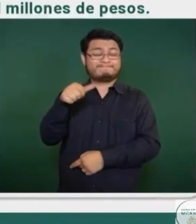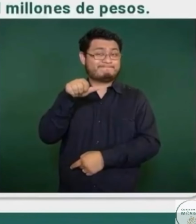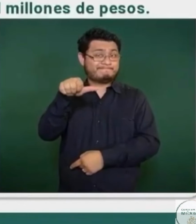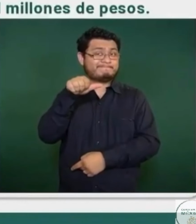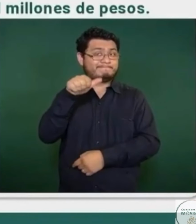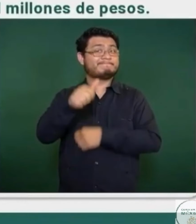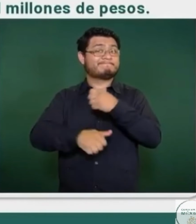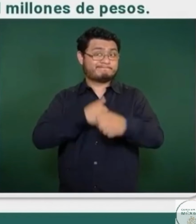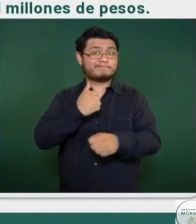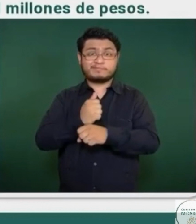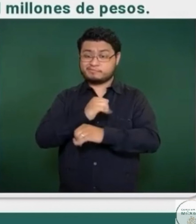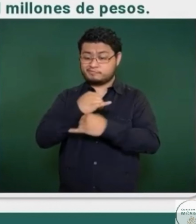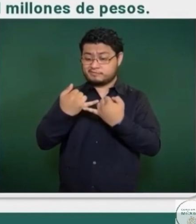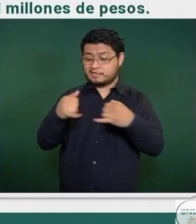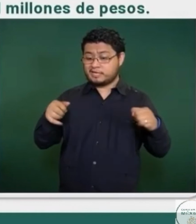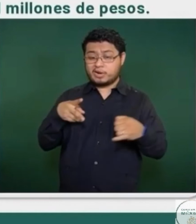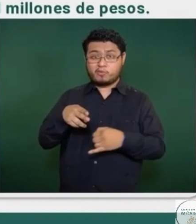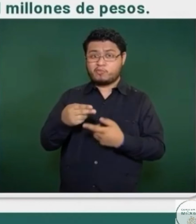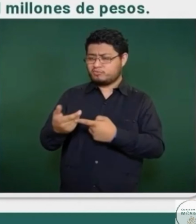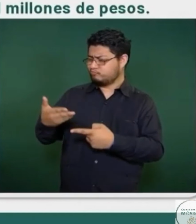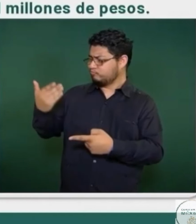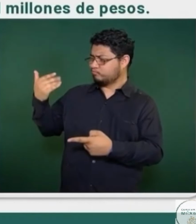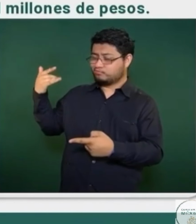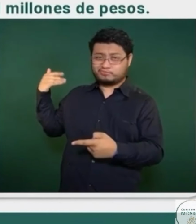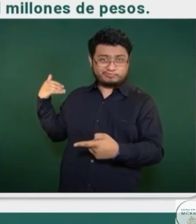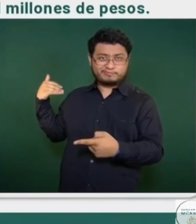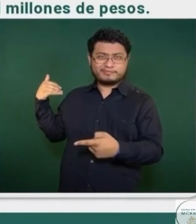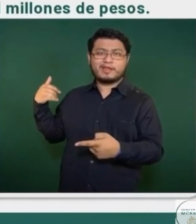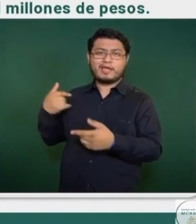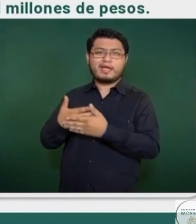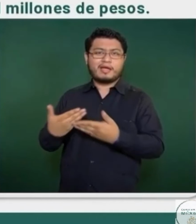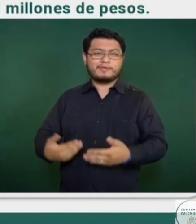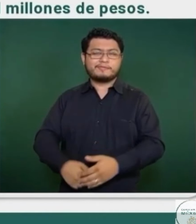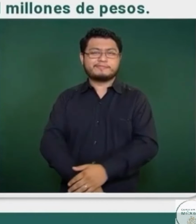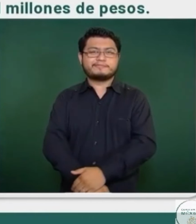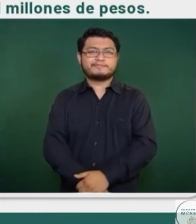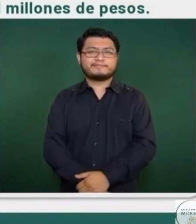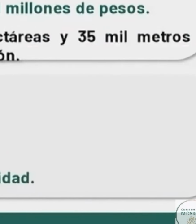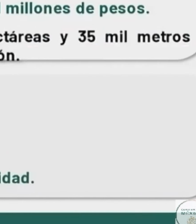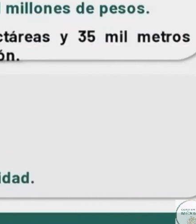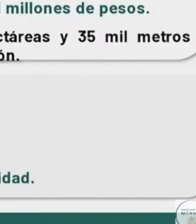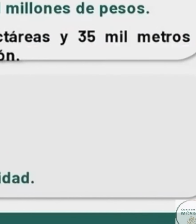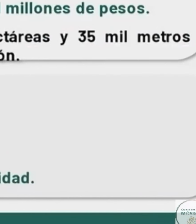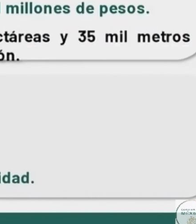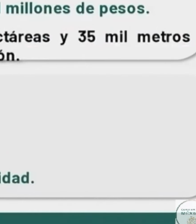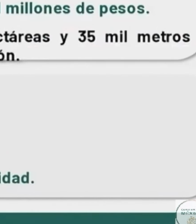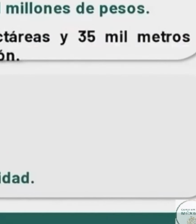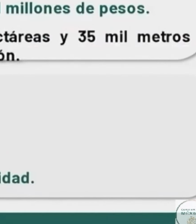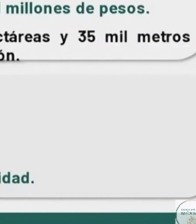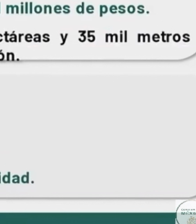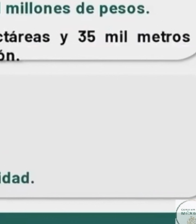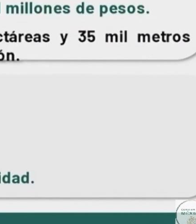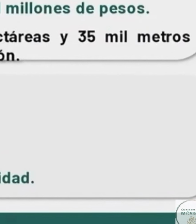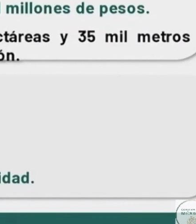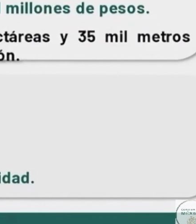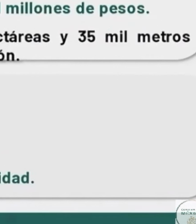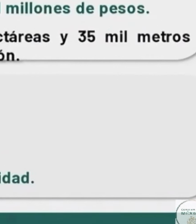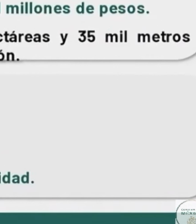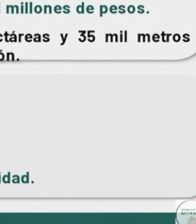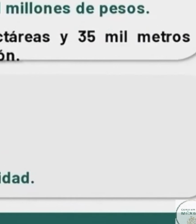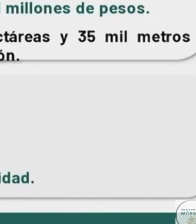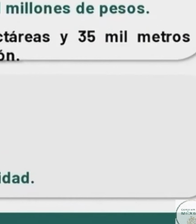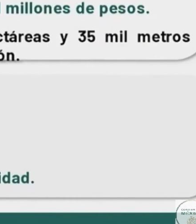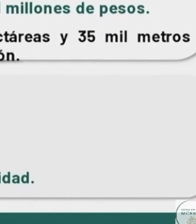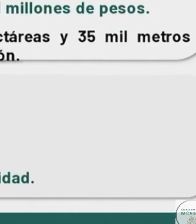inauguró y que ahora, pues por instrucción del presidente, estamos trabajando con el Insabi y con su director Juan Ferrer. El gobierno del estado está donando